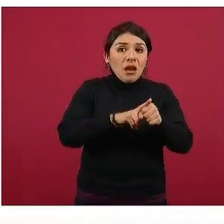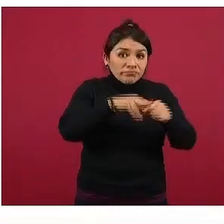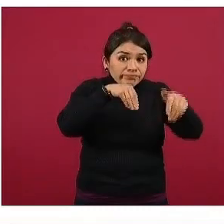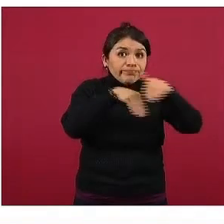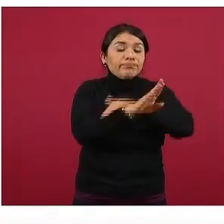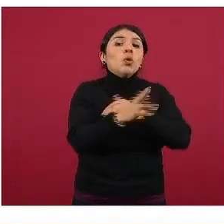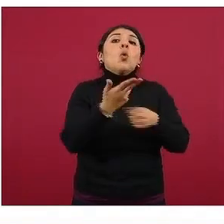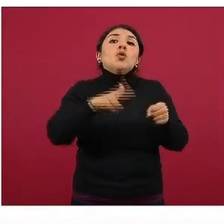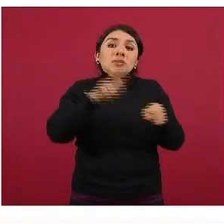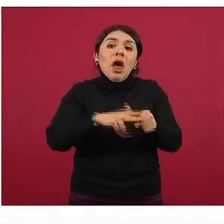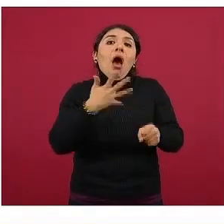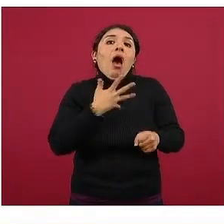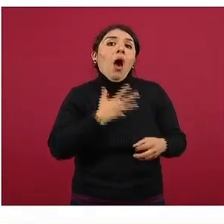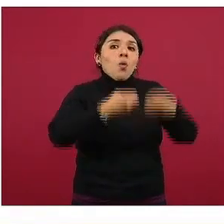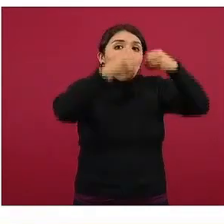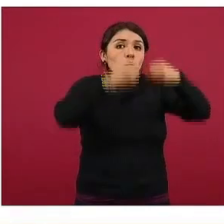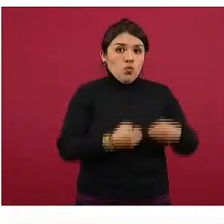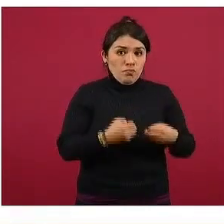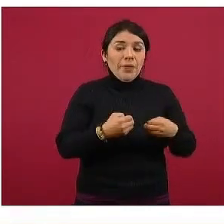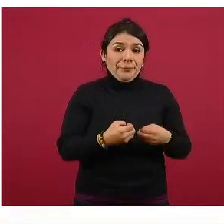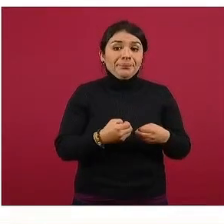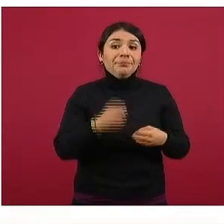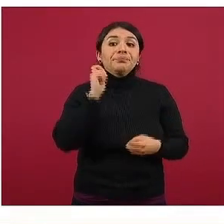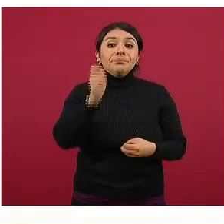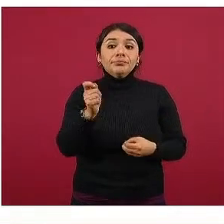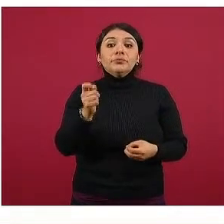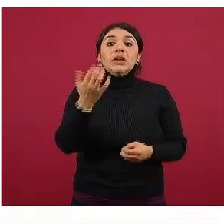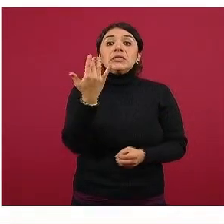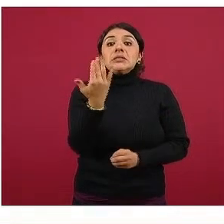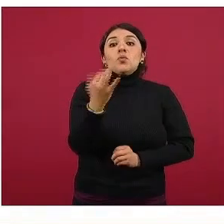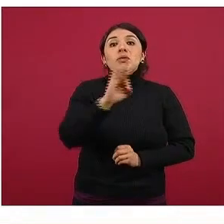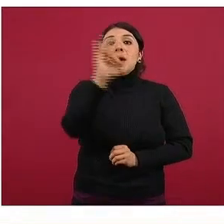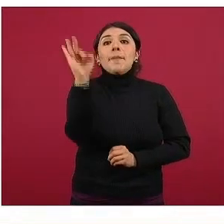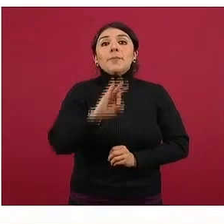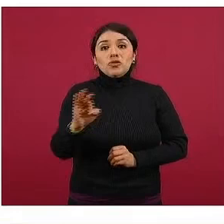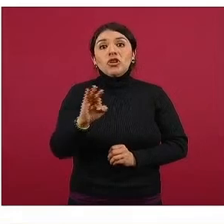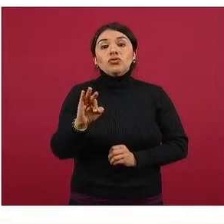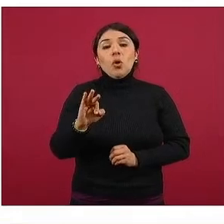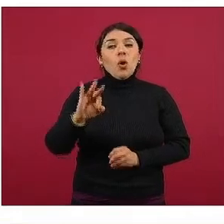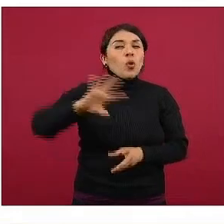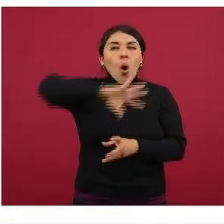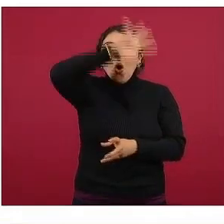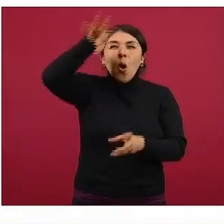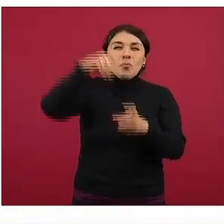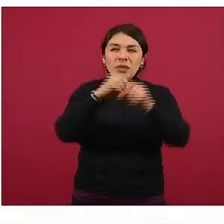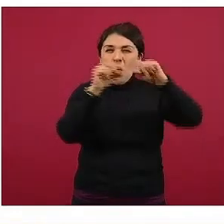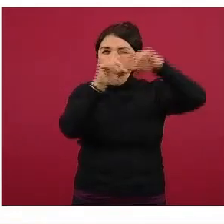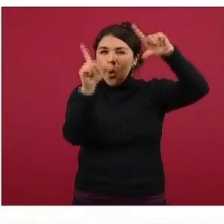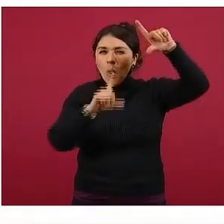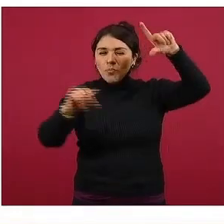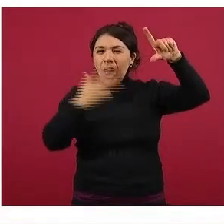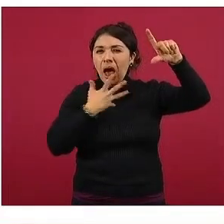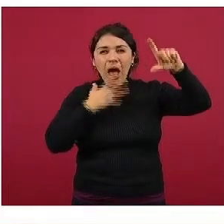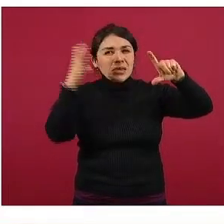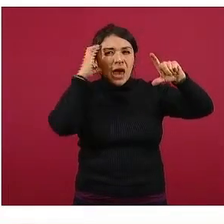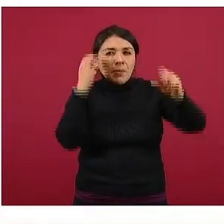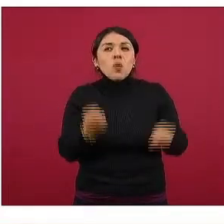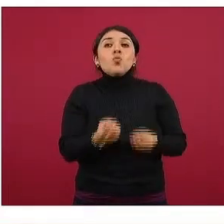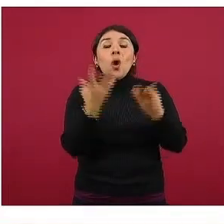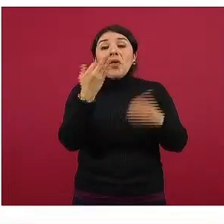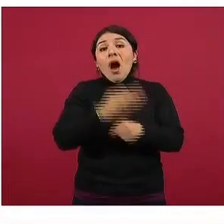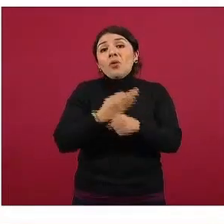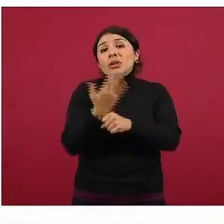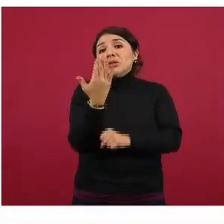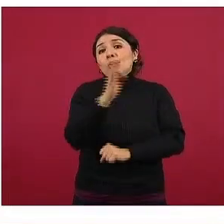una cama de hospital general que representa 50% del total de camas que se tienen disponibles a